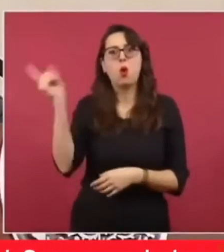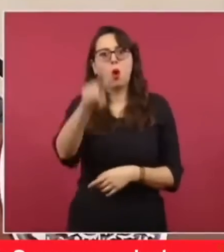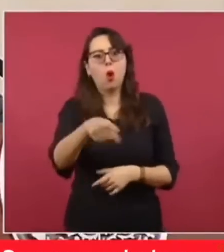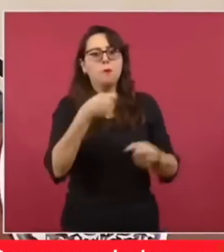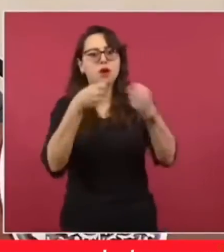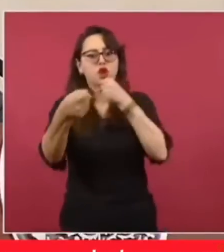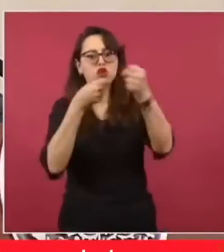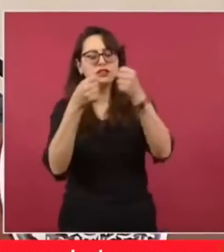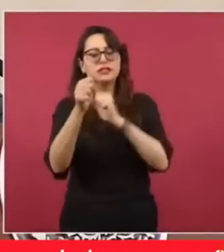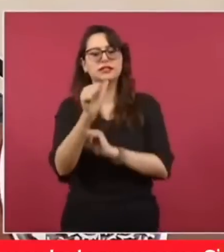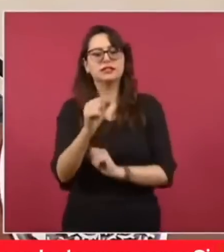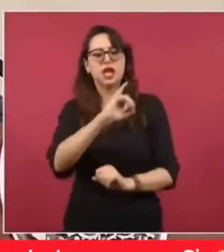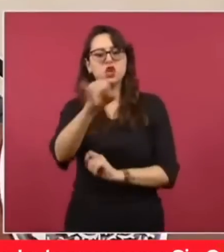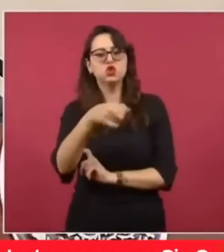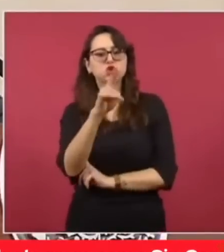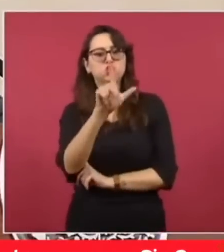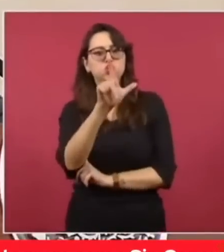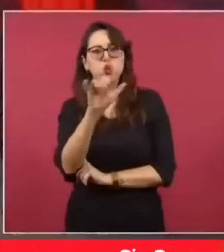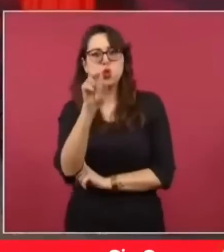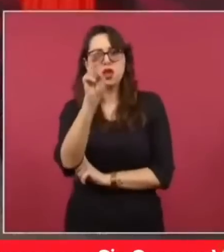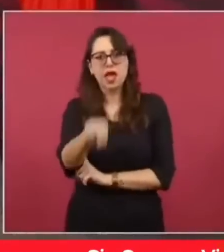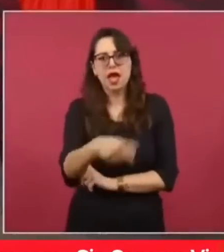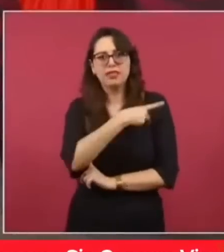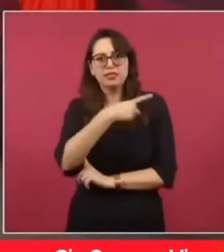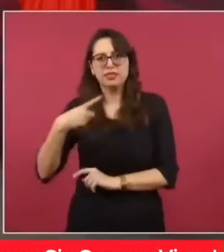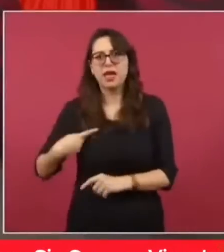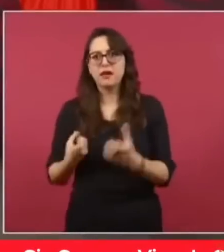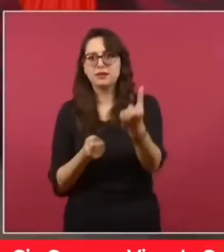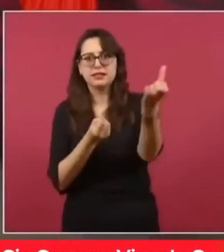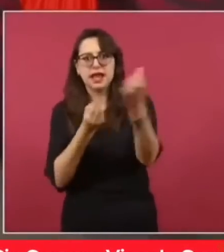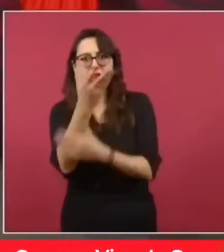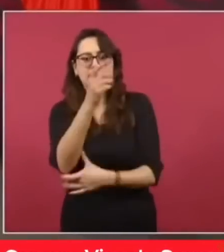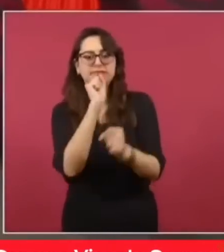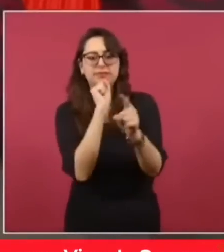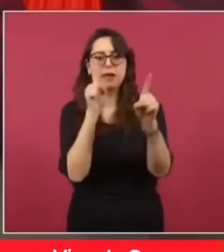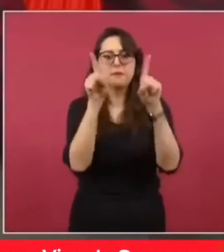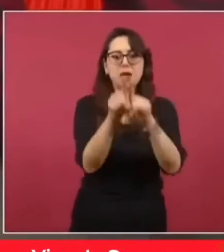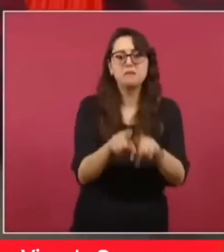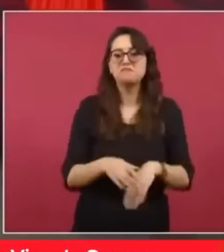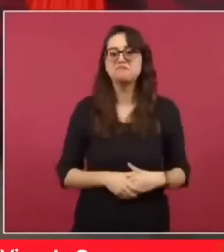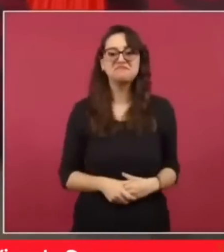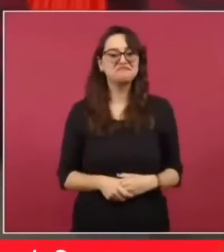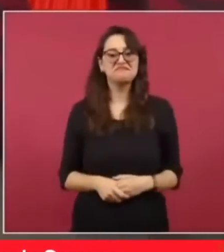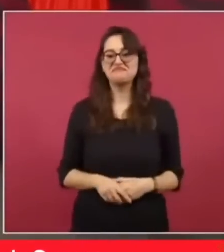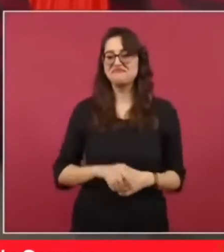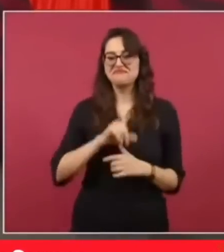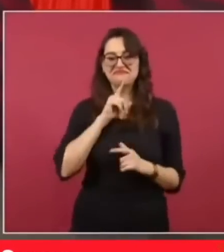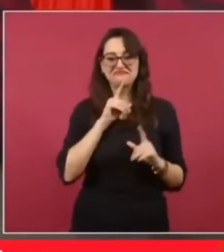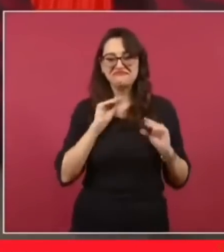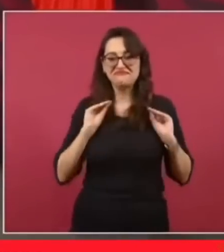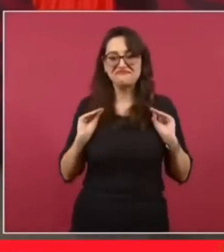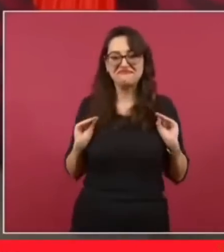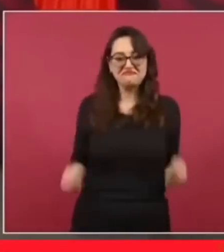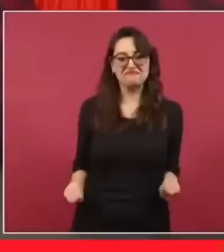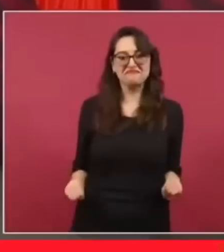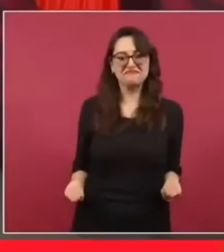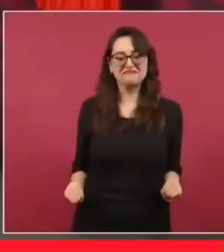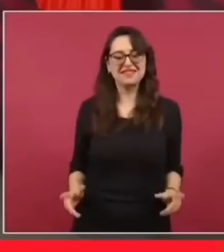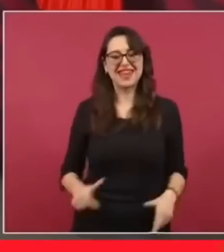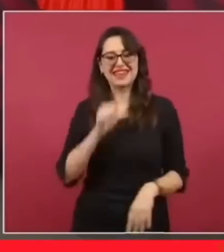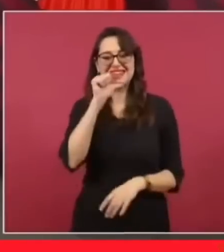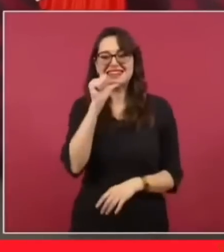Nada, absolutamente, porque se pliegan, porque están al servicio de